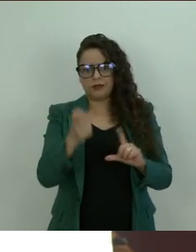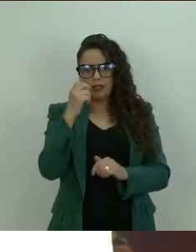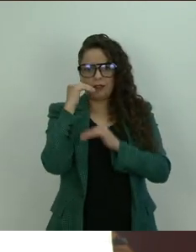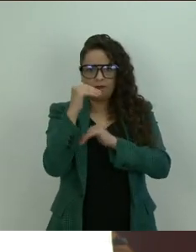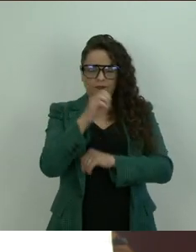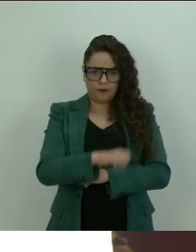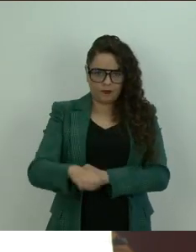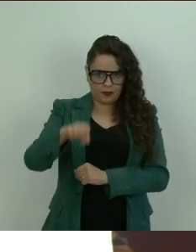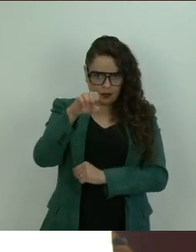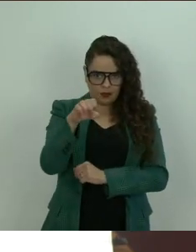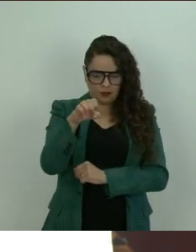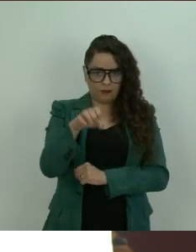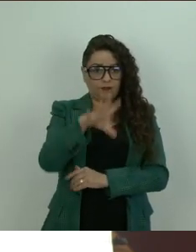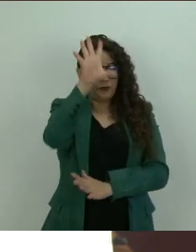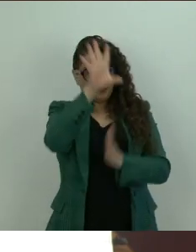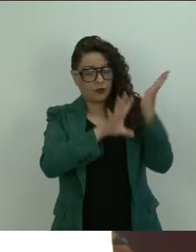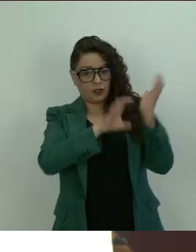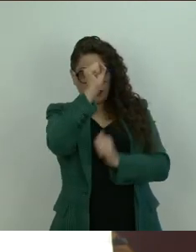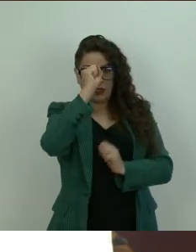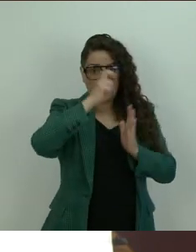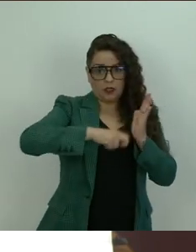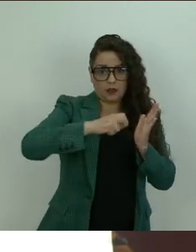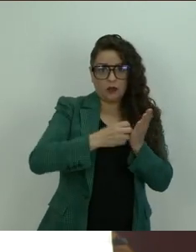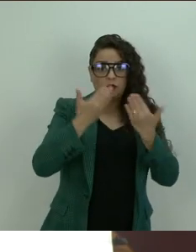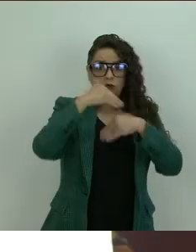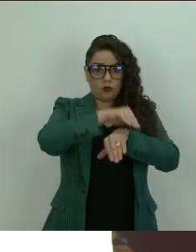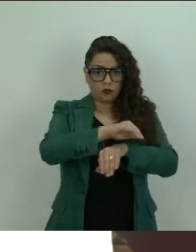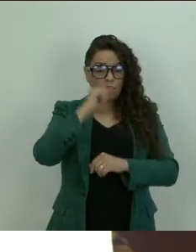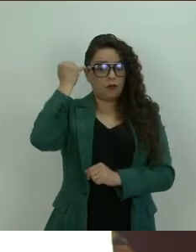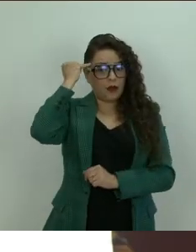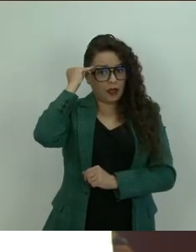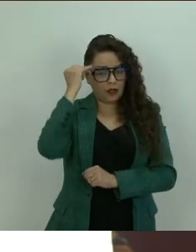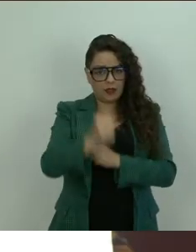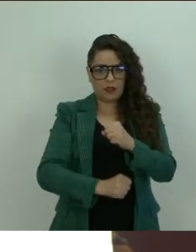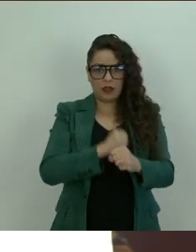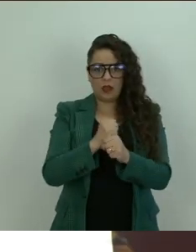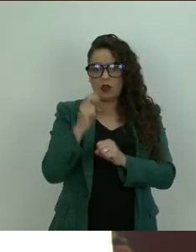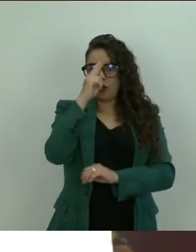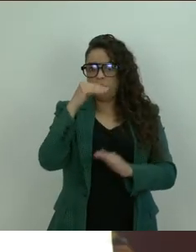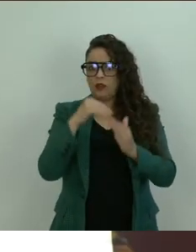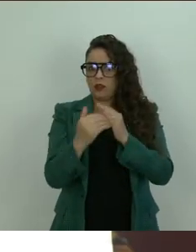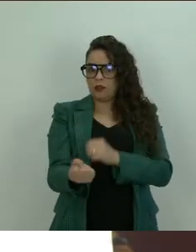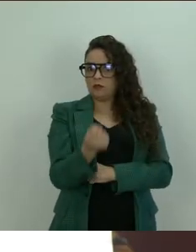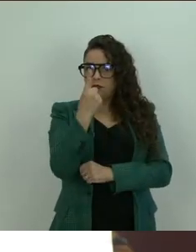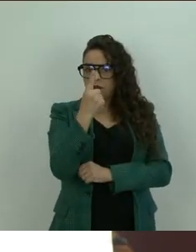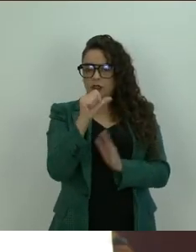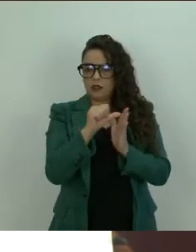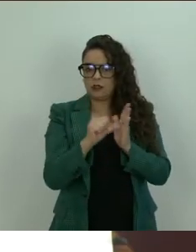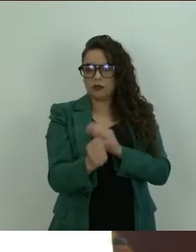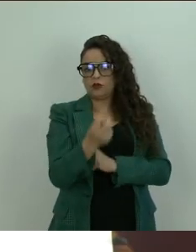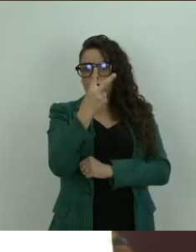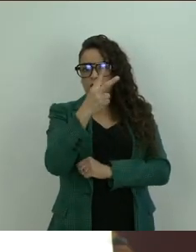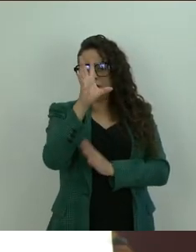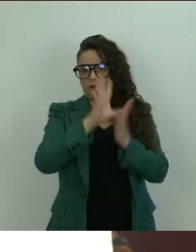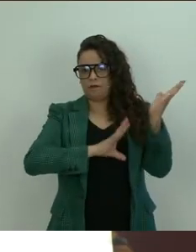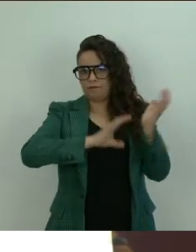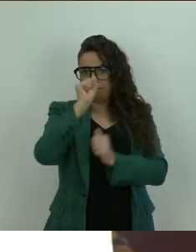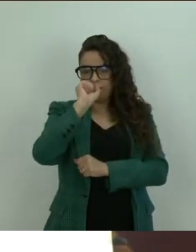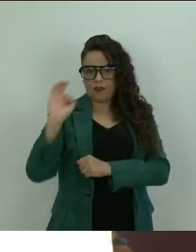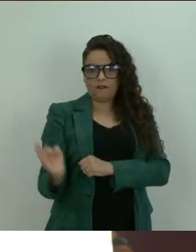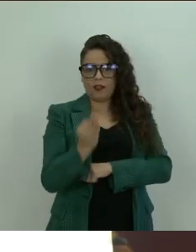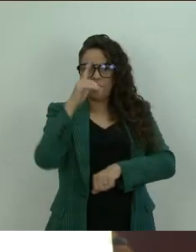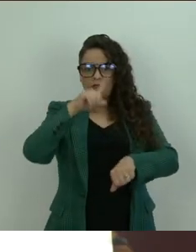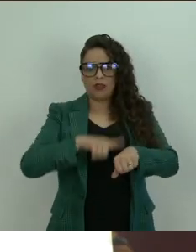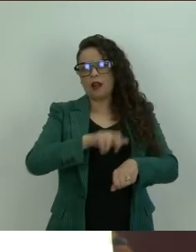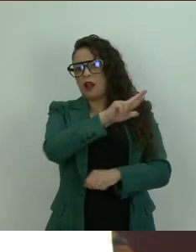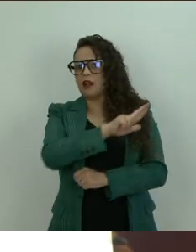Desde la reforma constitucional en materia indígena en 2001, el artículo 2 de la Constitución Federal puso énfasis en el reconocimiento de los derechos de los